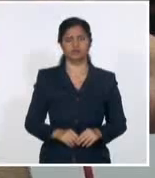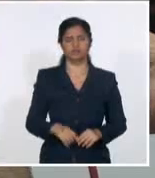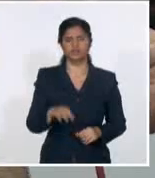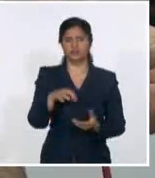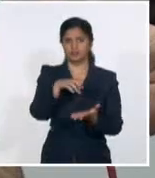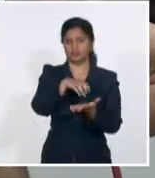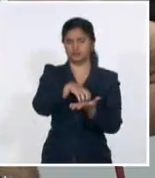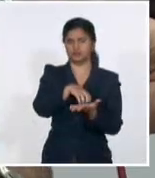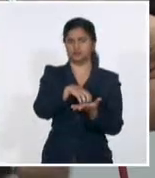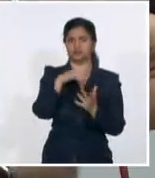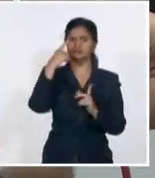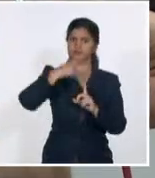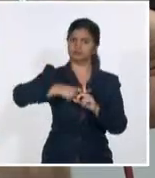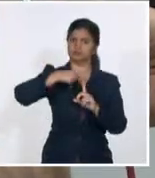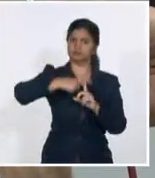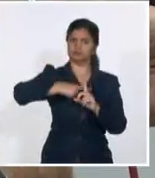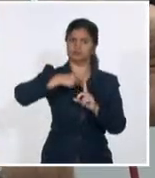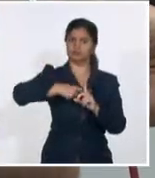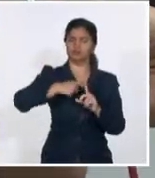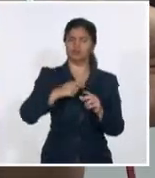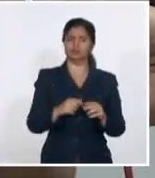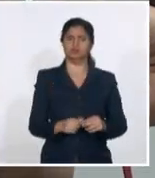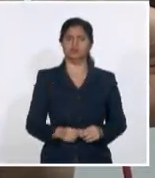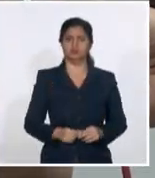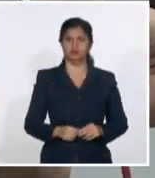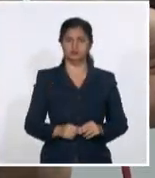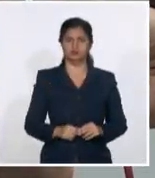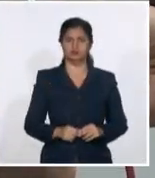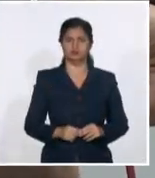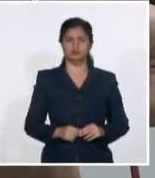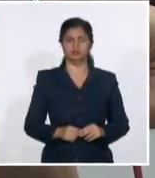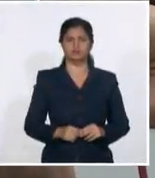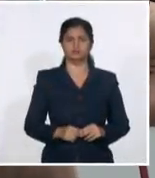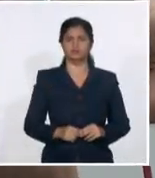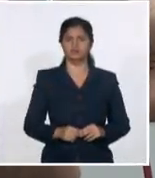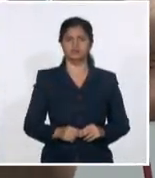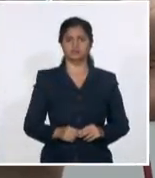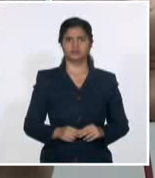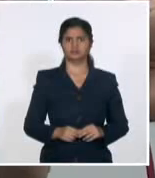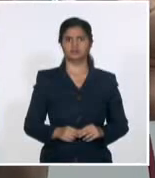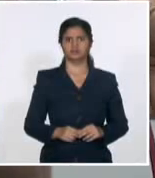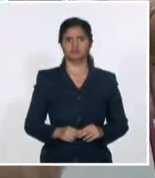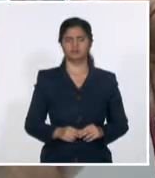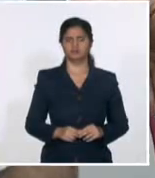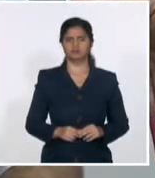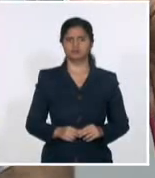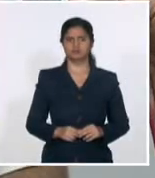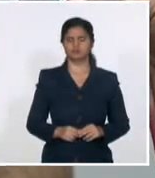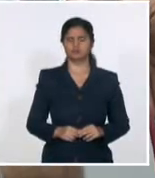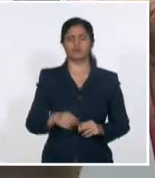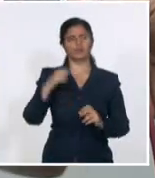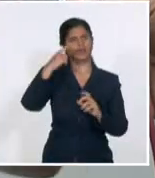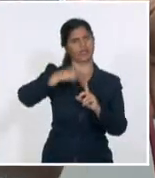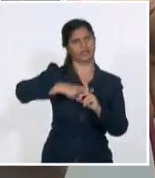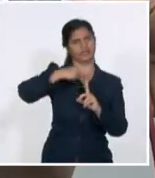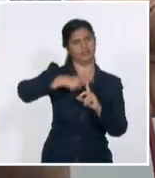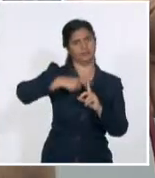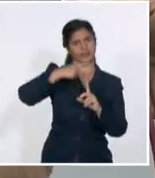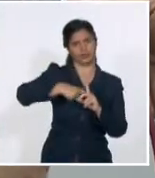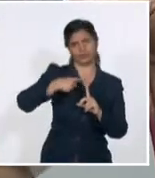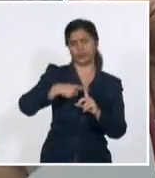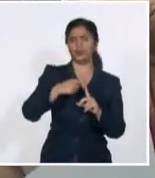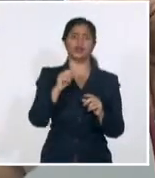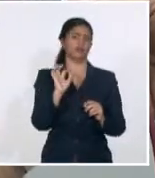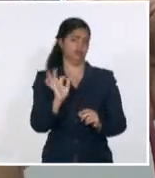temperatura, la máxima demanda, por la alta coincidencia que hay entre la cocción de alimentos, el alumbrado y la temperatura, bueno,